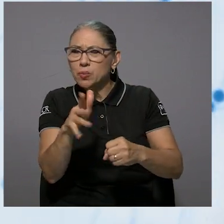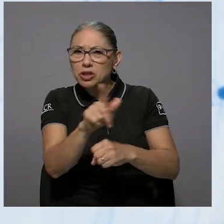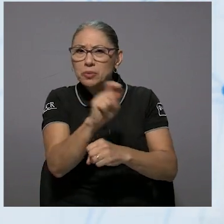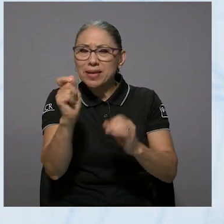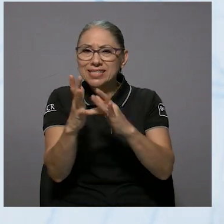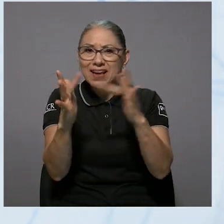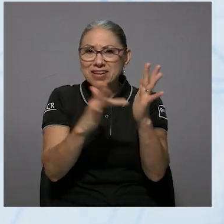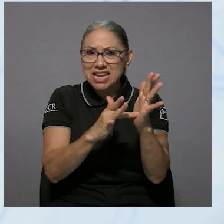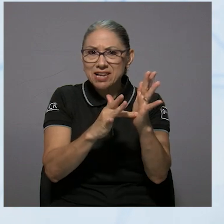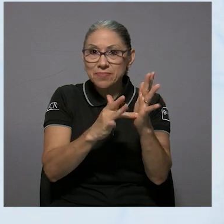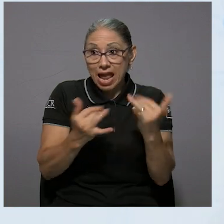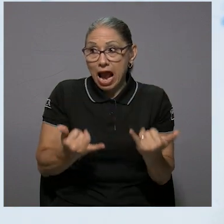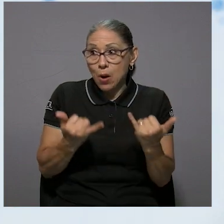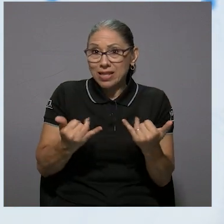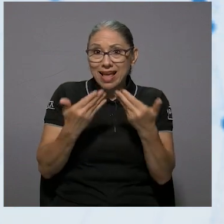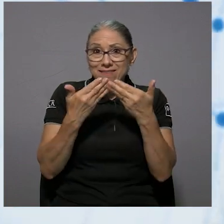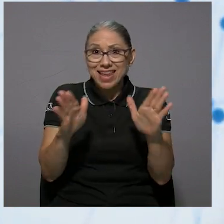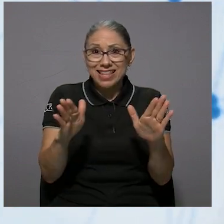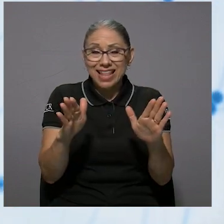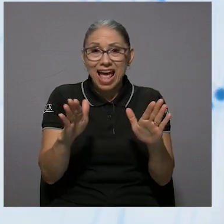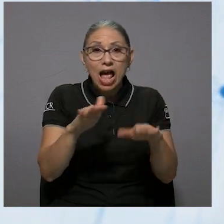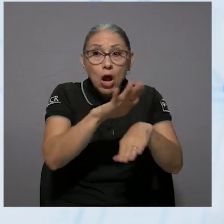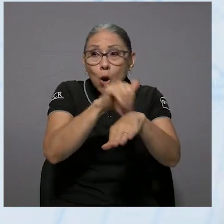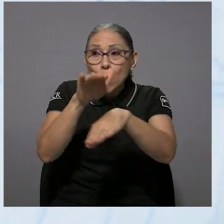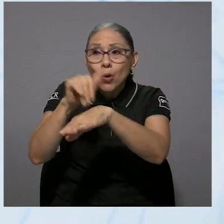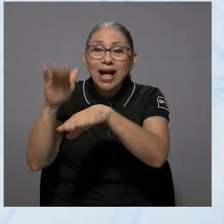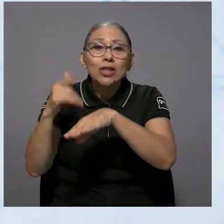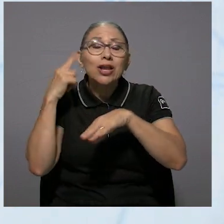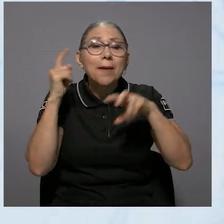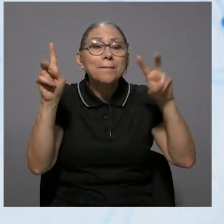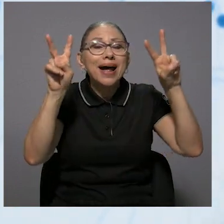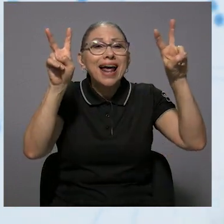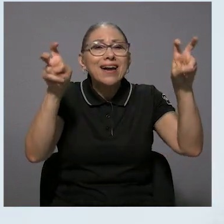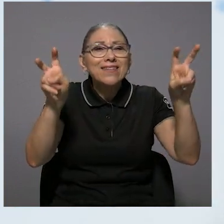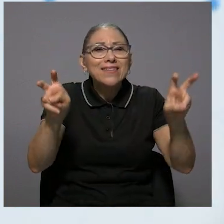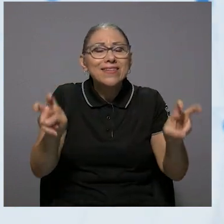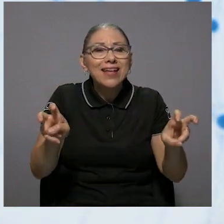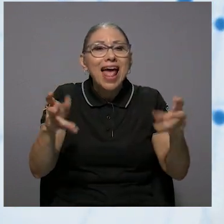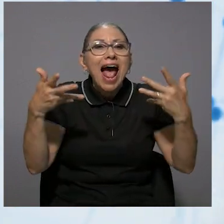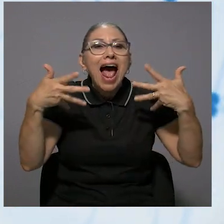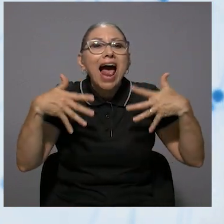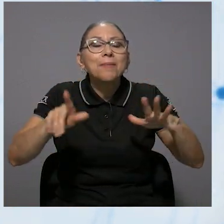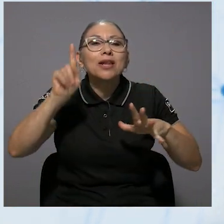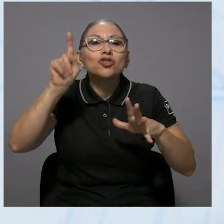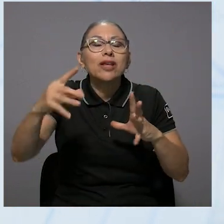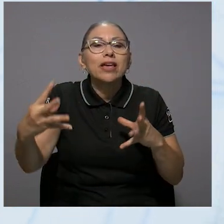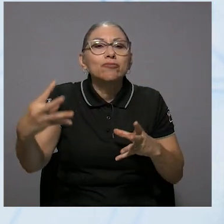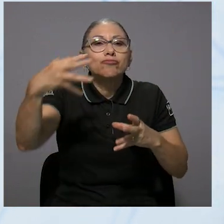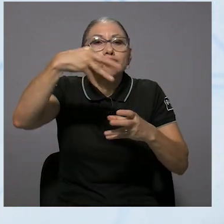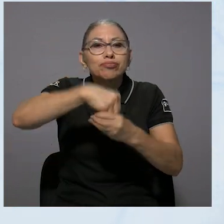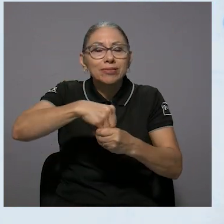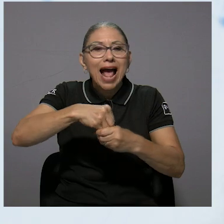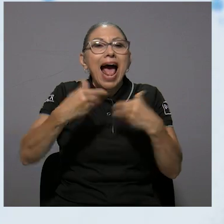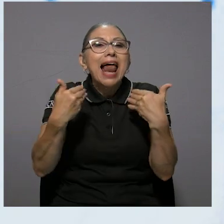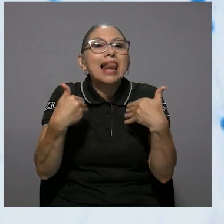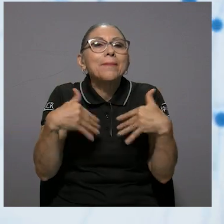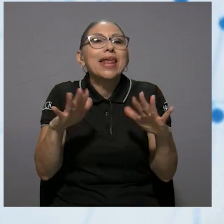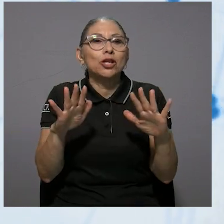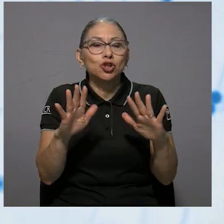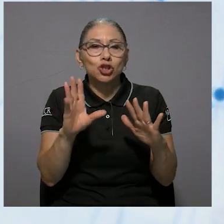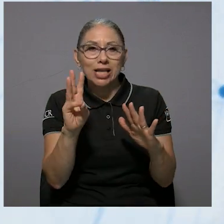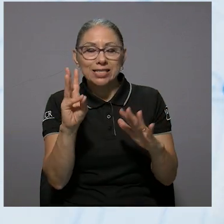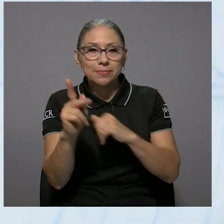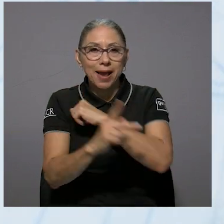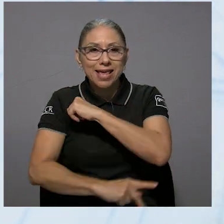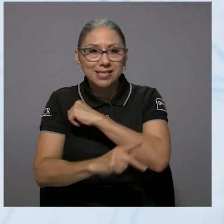menos en abril, ahorita la tienen abierta, la convocatoria para redes temáticas que al menos tiene que estar formada por 6 países. Y